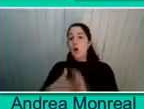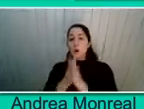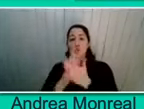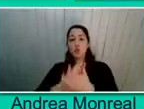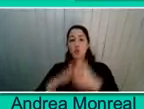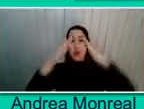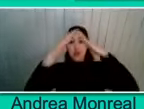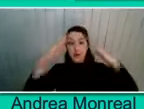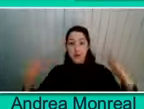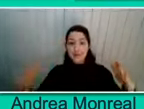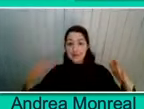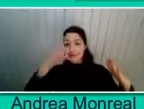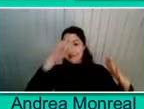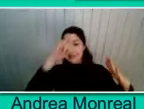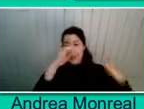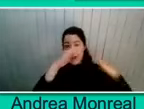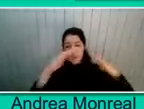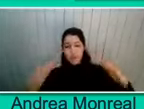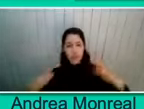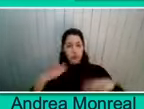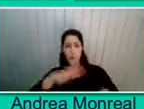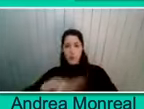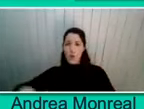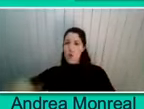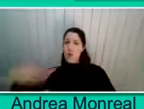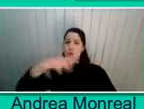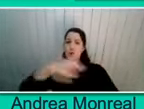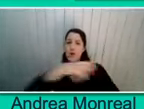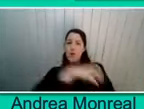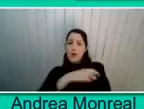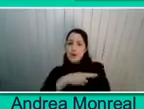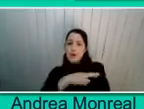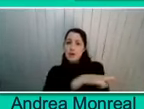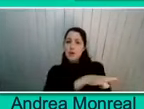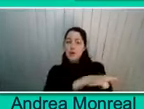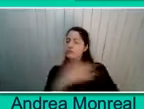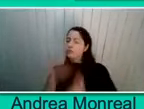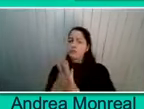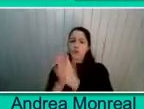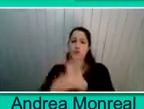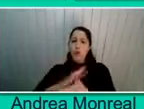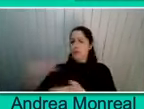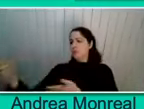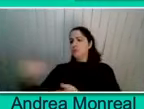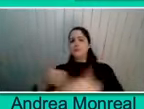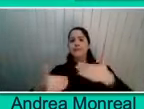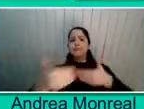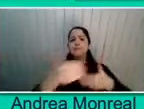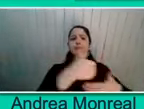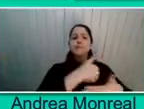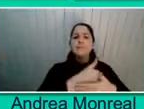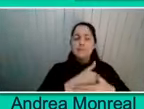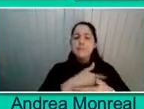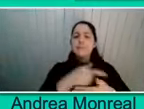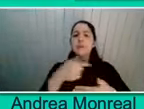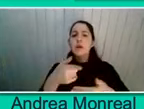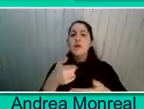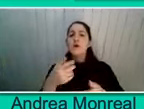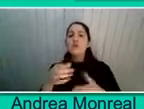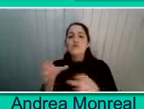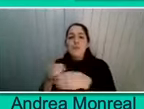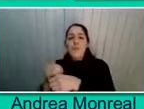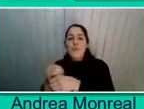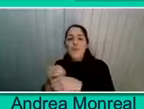CEFAM de la región, están yendo a las calles, saliendo a terreno, le decimos los científicos, ¿cierto? Vamos a